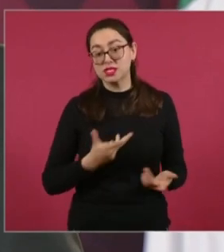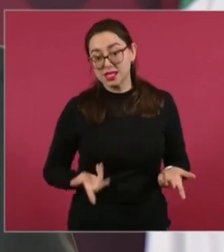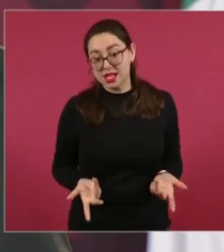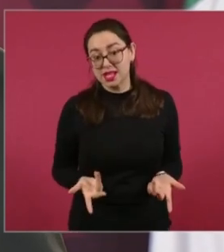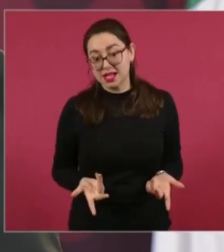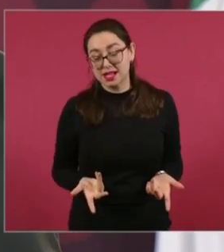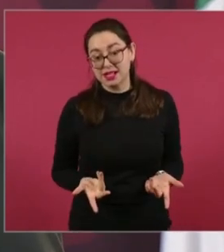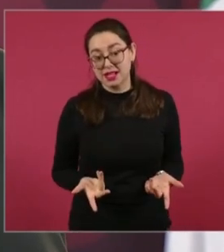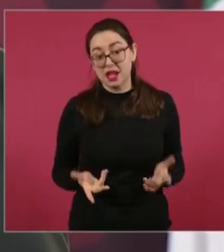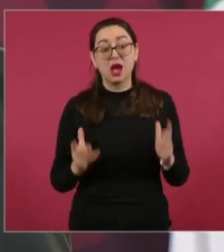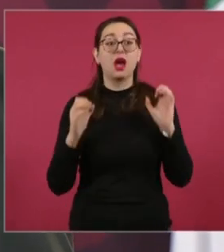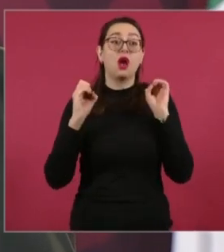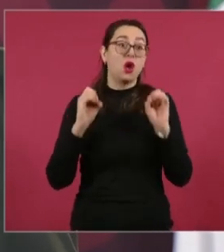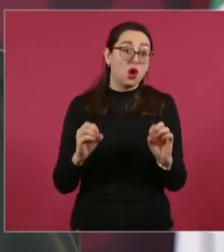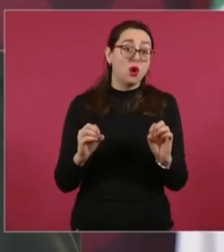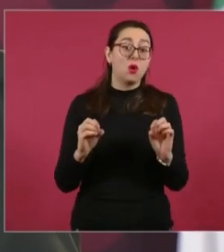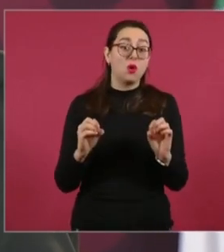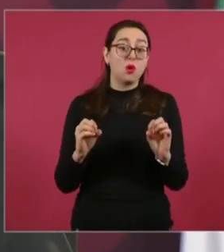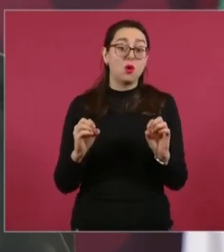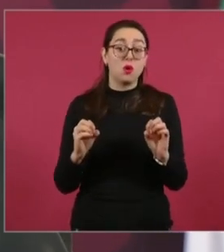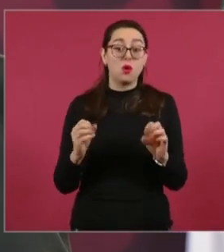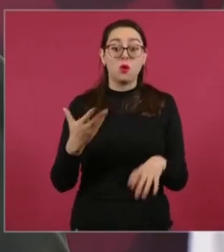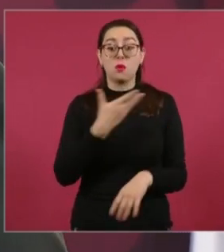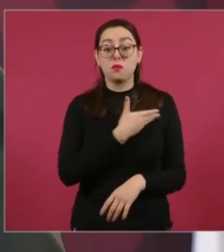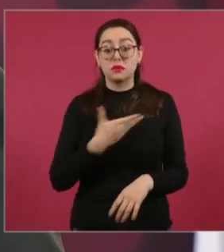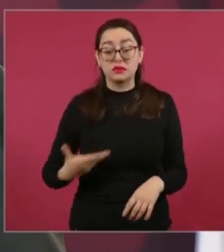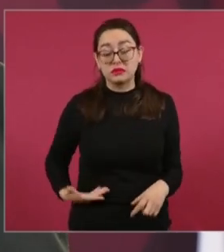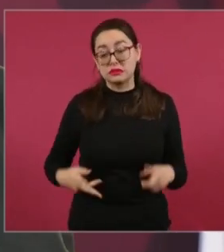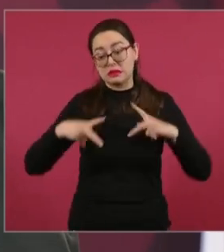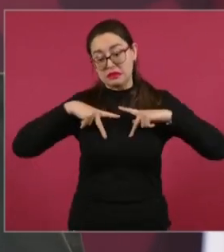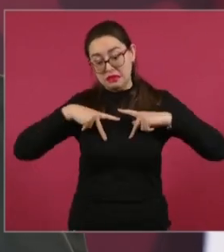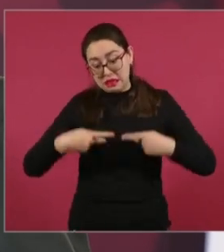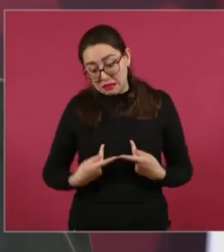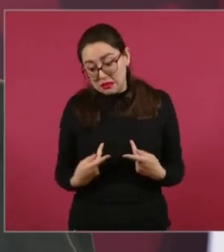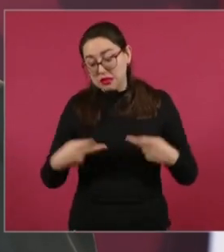debilitados,